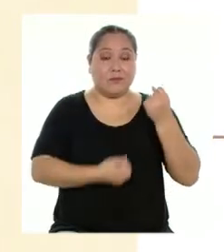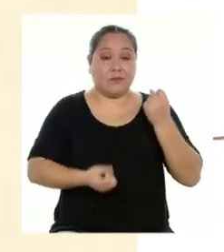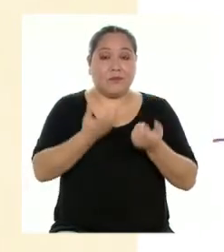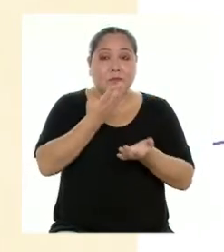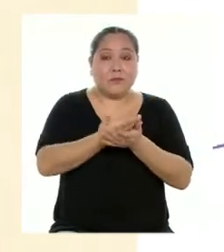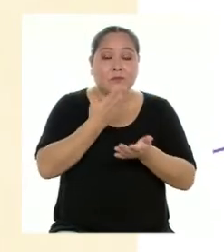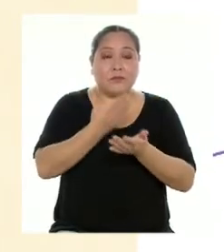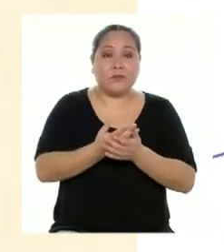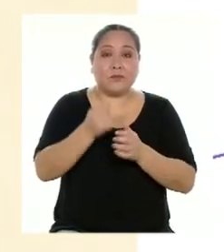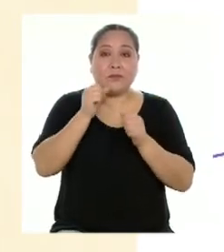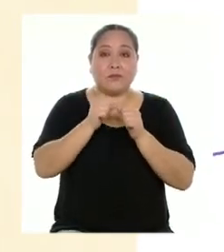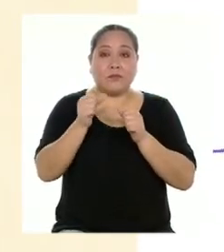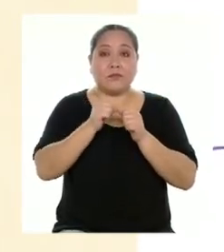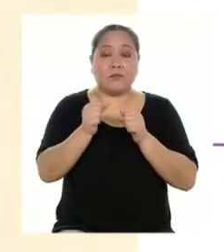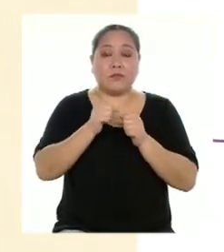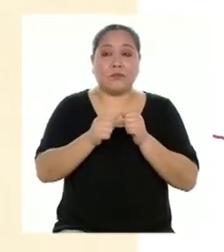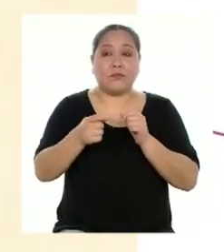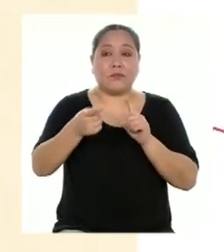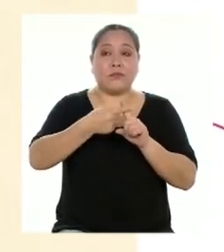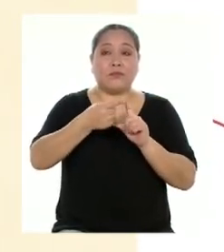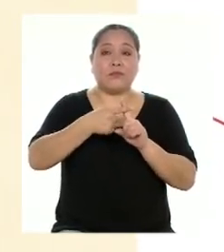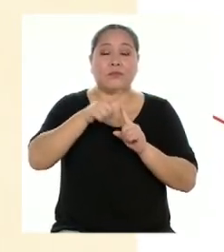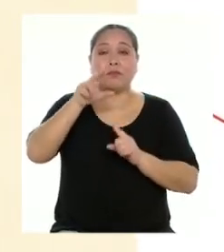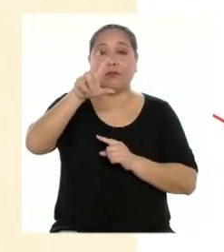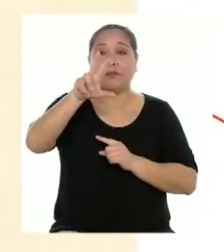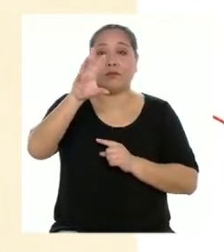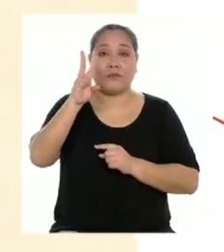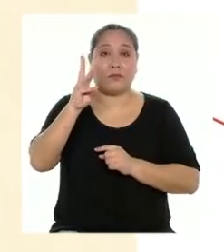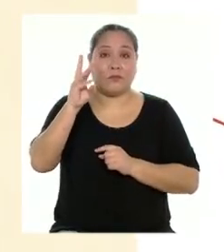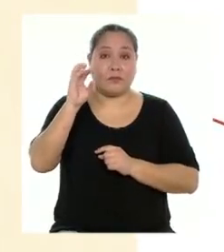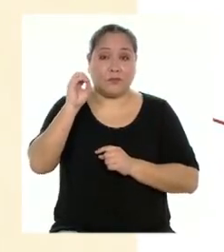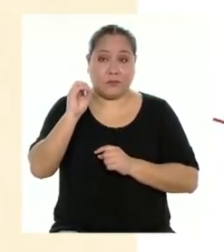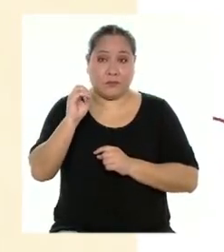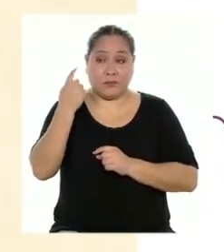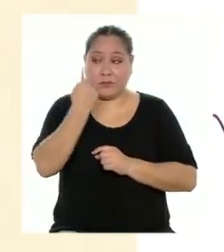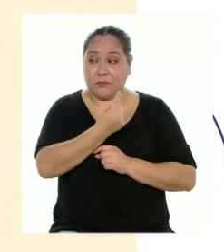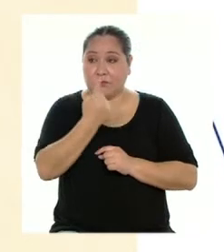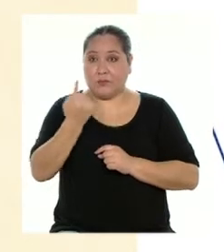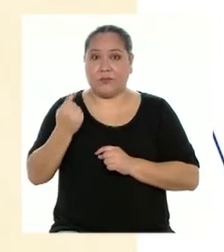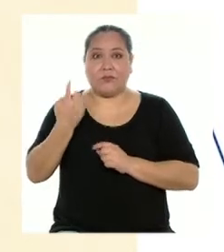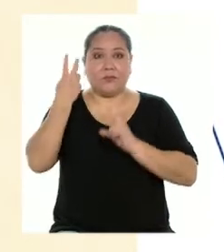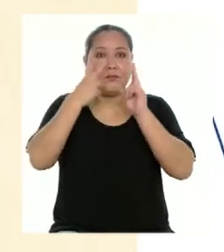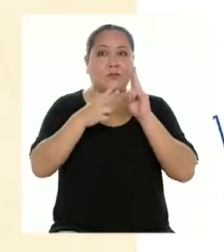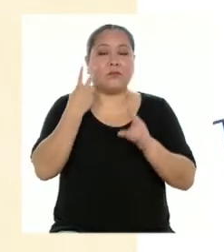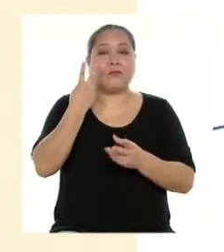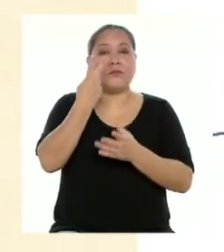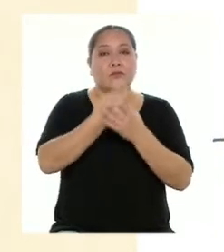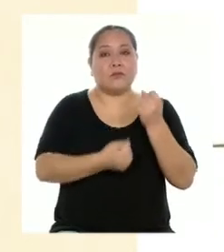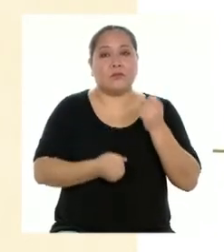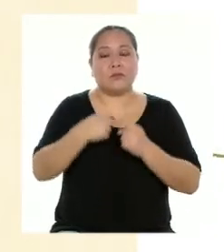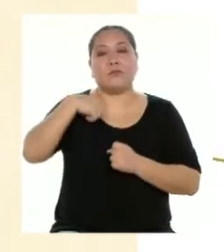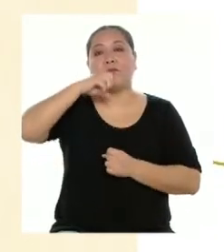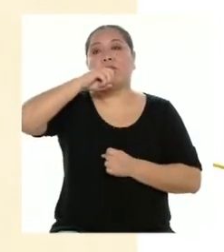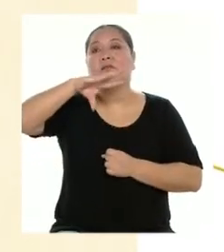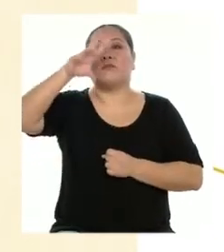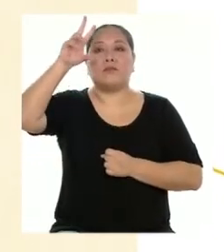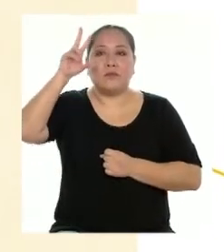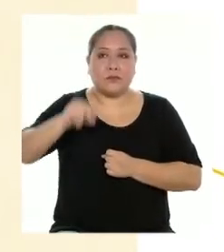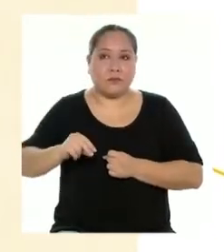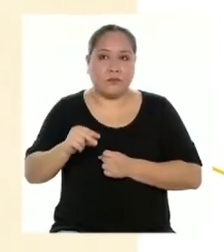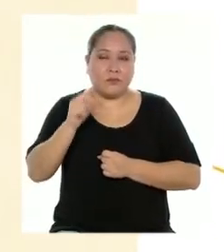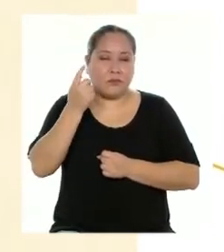que los valores suman 360 grados cada uno. Podemos ver que en ambos casos los que dijeron no son